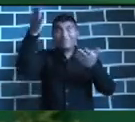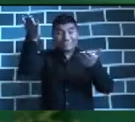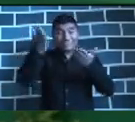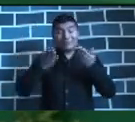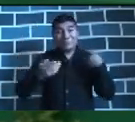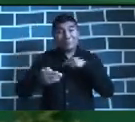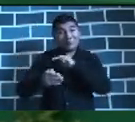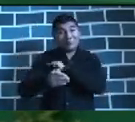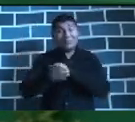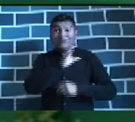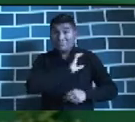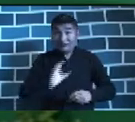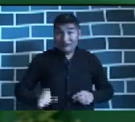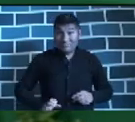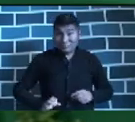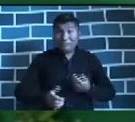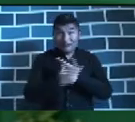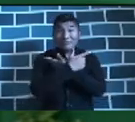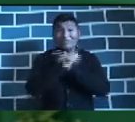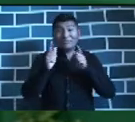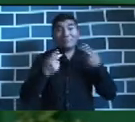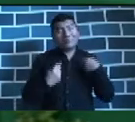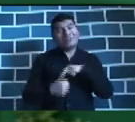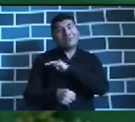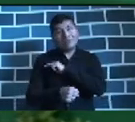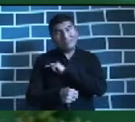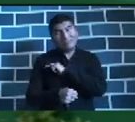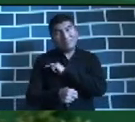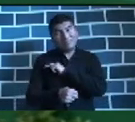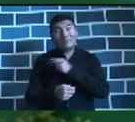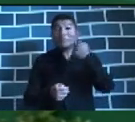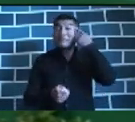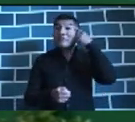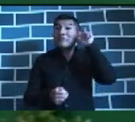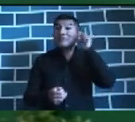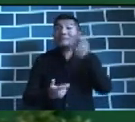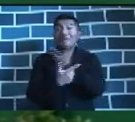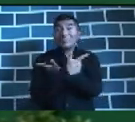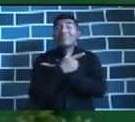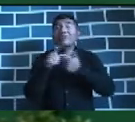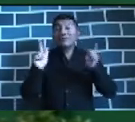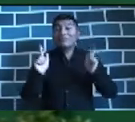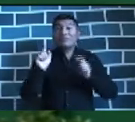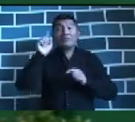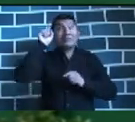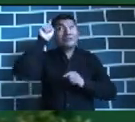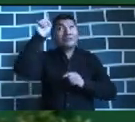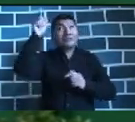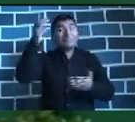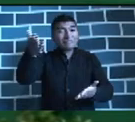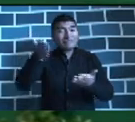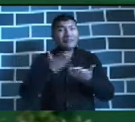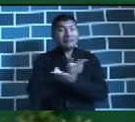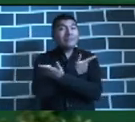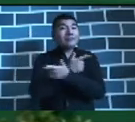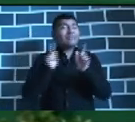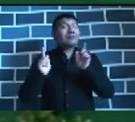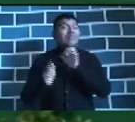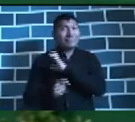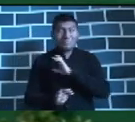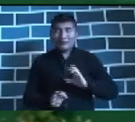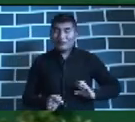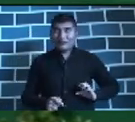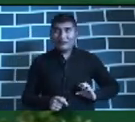visto nos dice la carta a los gálatas para ser libres nos ha liberado cristo